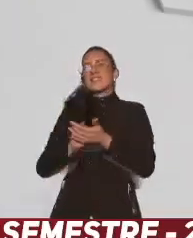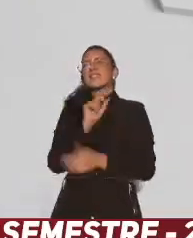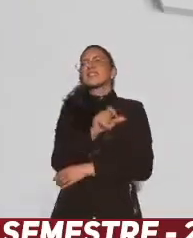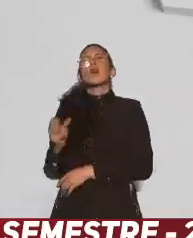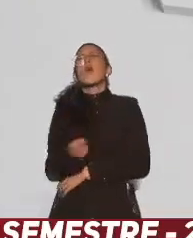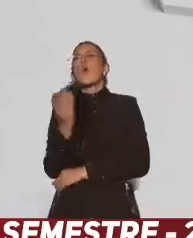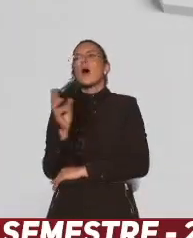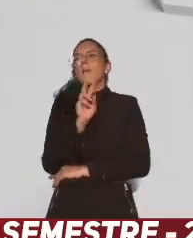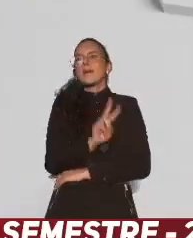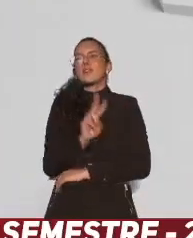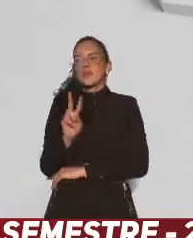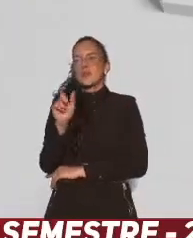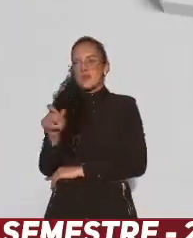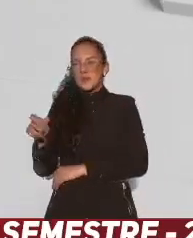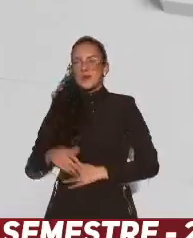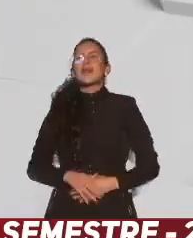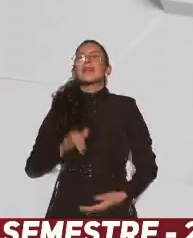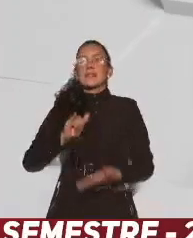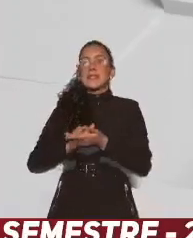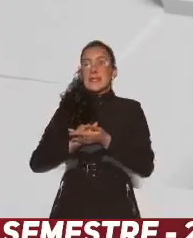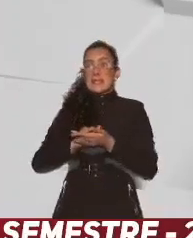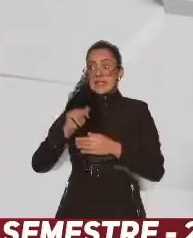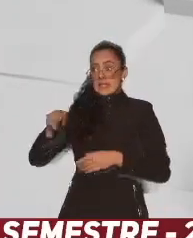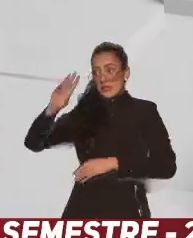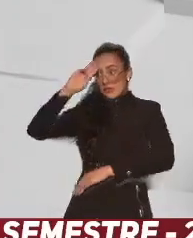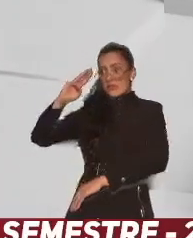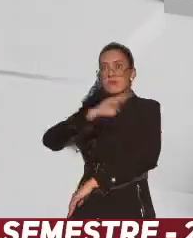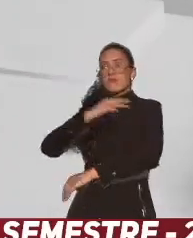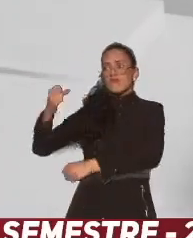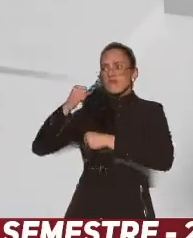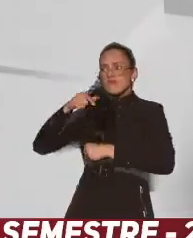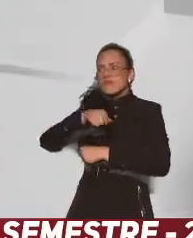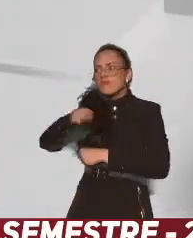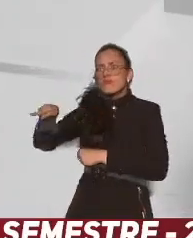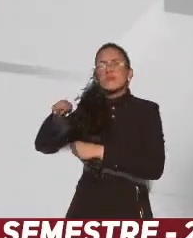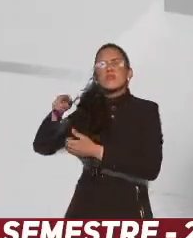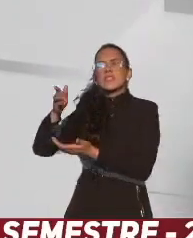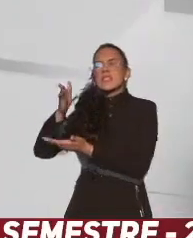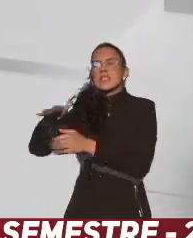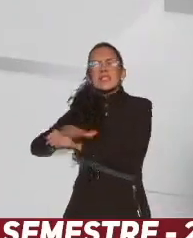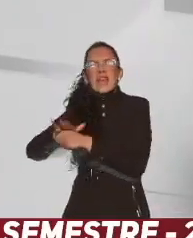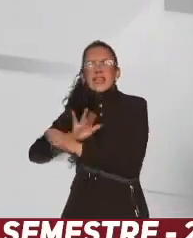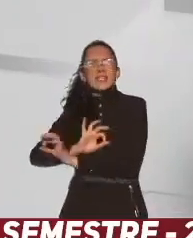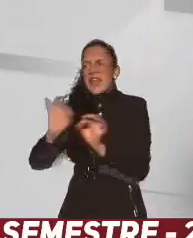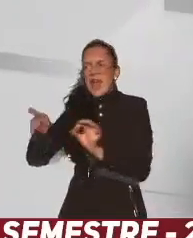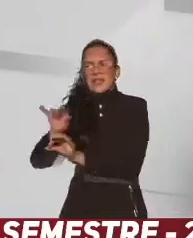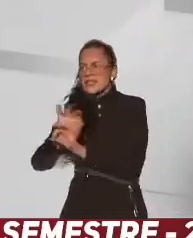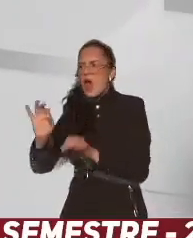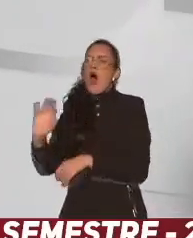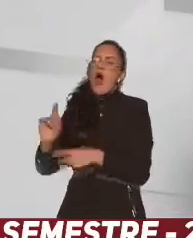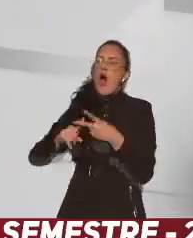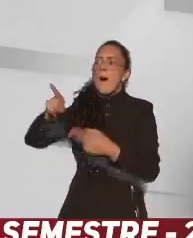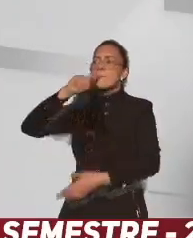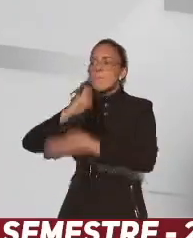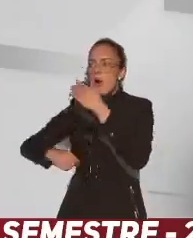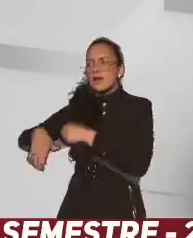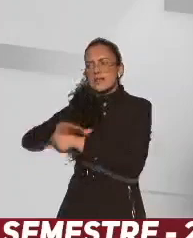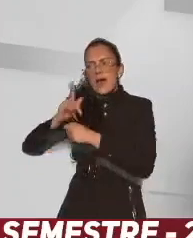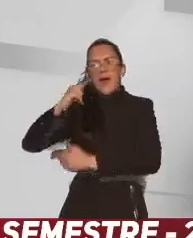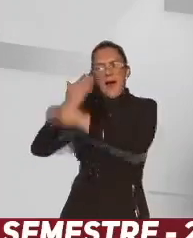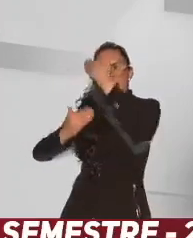especiales se define la situación militar a los ciudadanos en condición de remisos y o con multas. Asimismo, se realizó